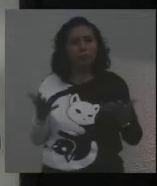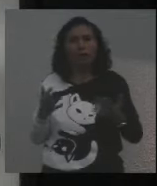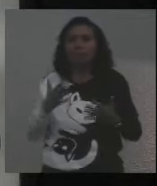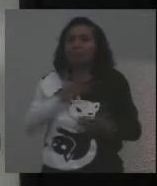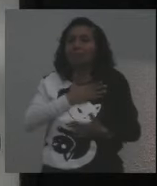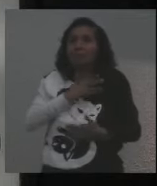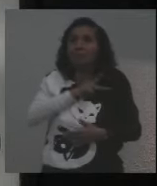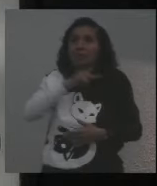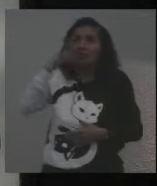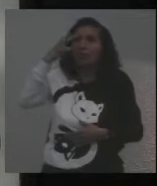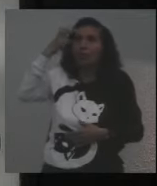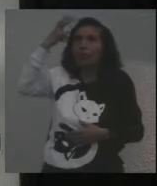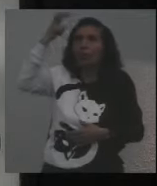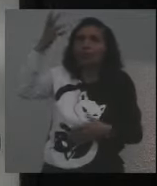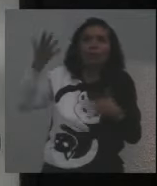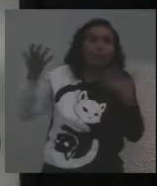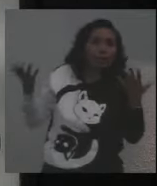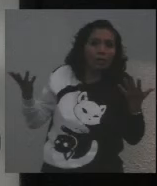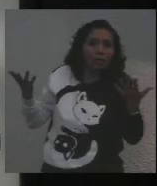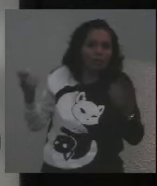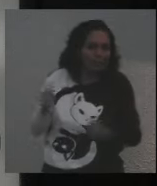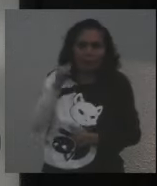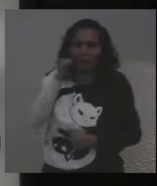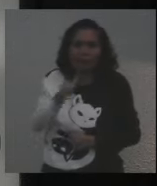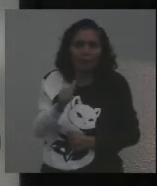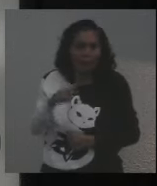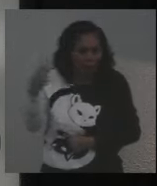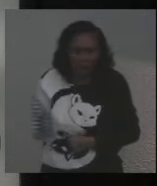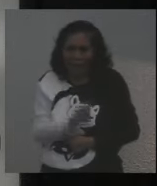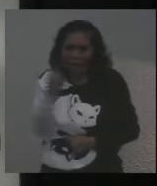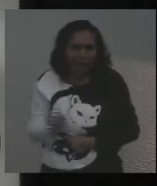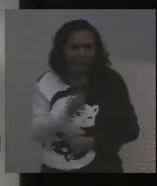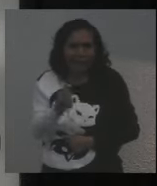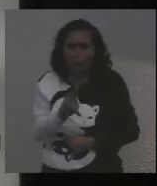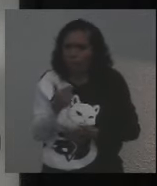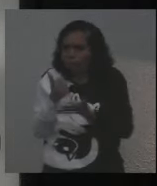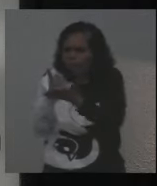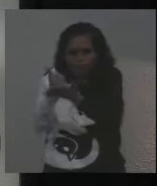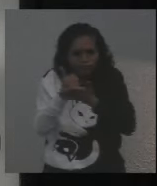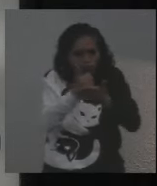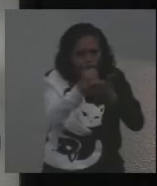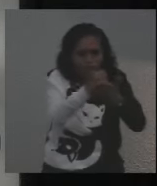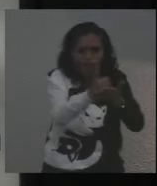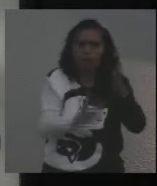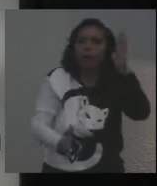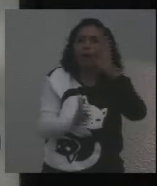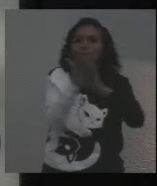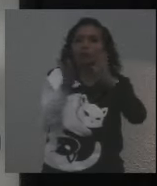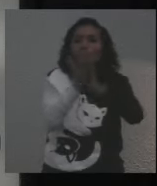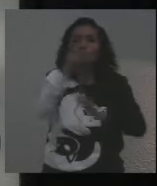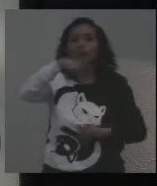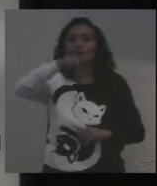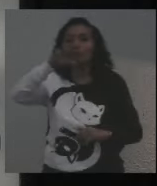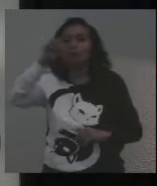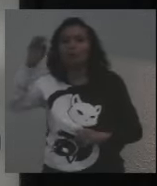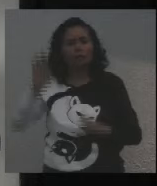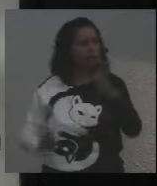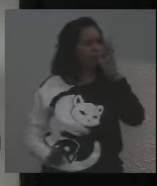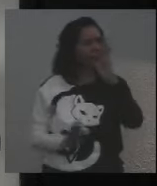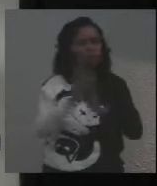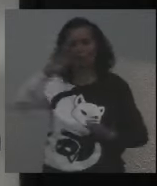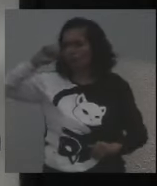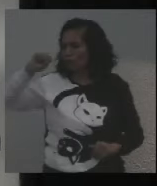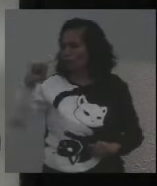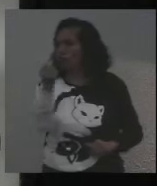sueño ha sido es y será por siempre ayudar a construir un quintanaro próspero un quintanaro